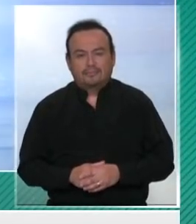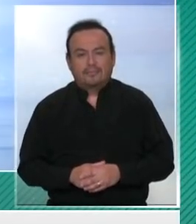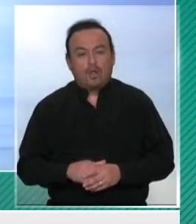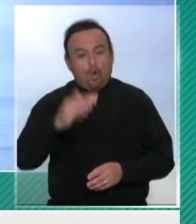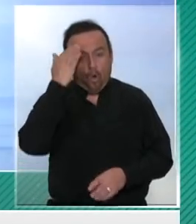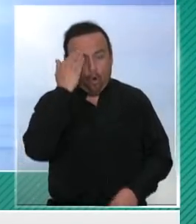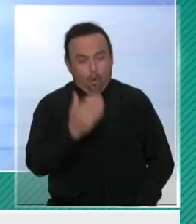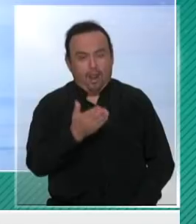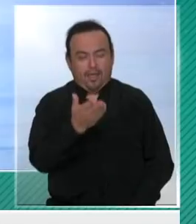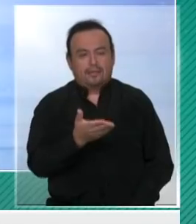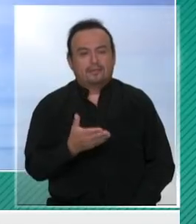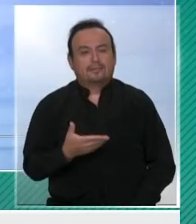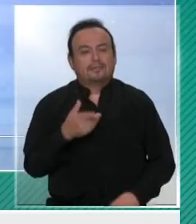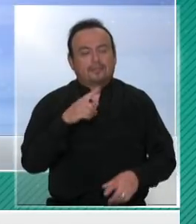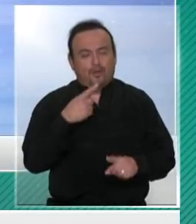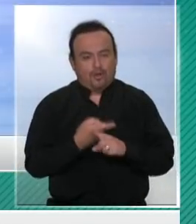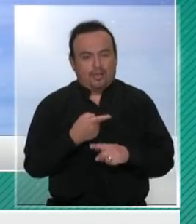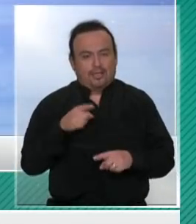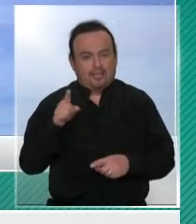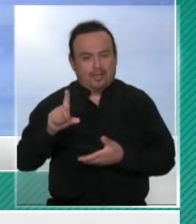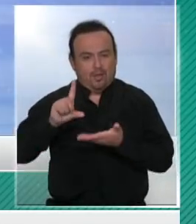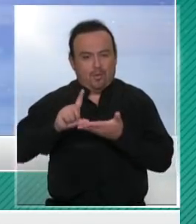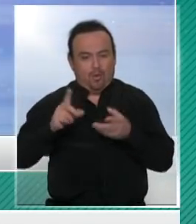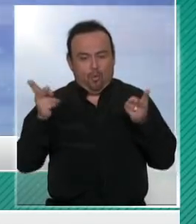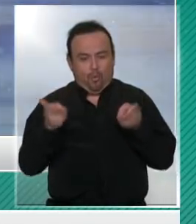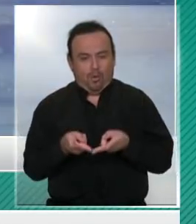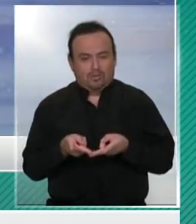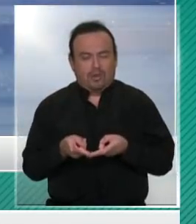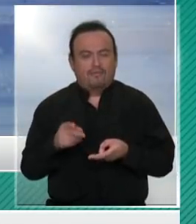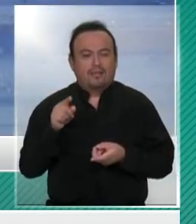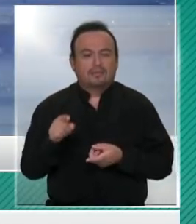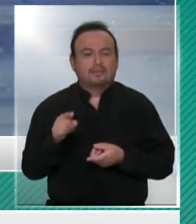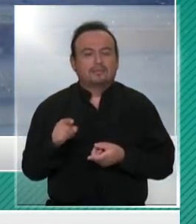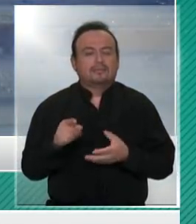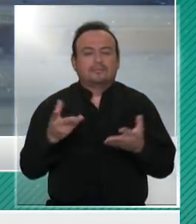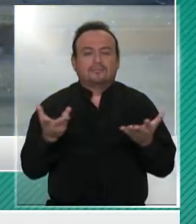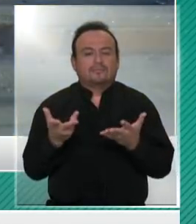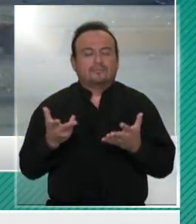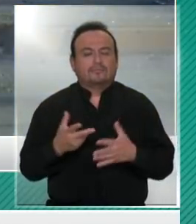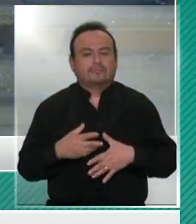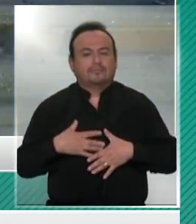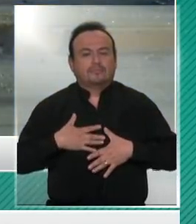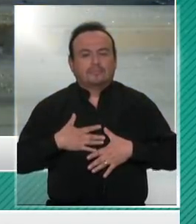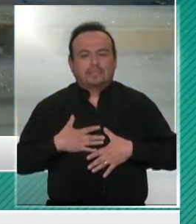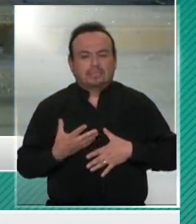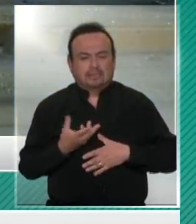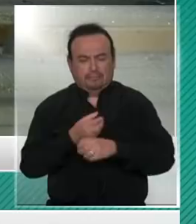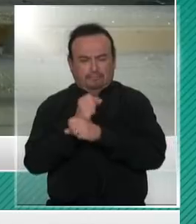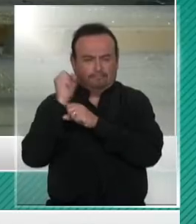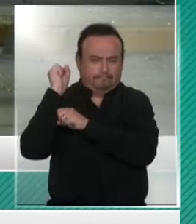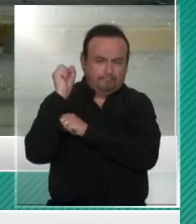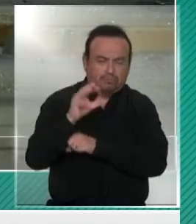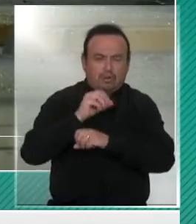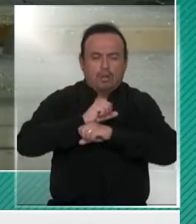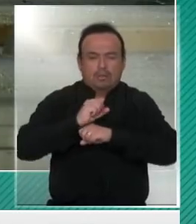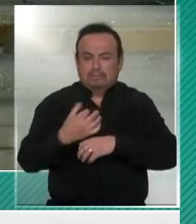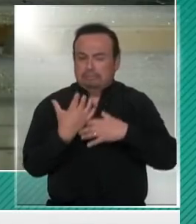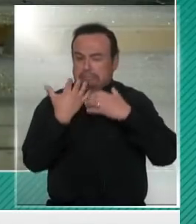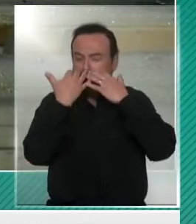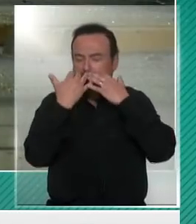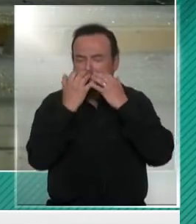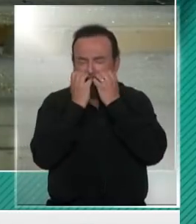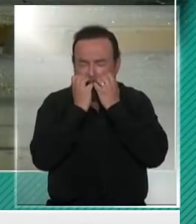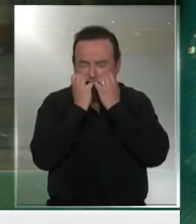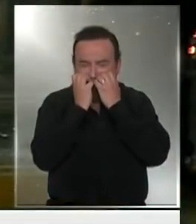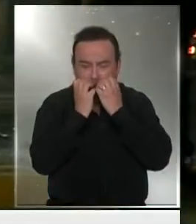Hola, Juan Manuel, te saludo nuevamente desde el sector de Huechuraba, porque ya se comienza a sentir el fuerte olor a lacrimógena en este lugar, porque